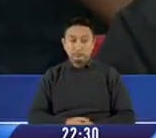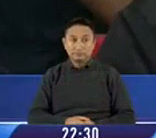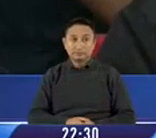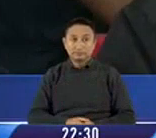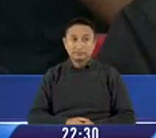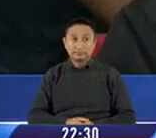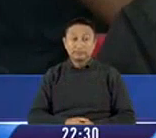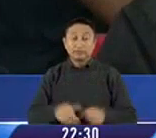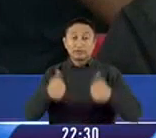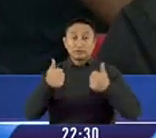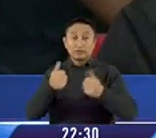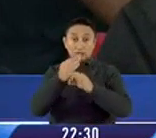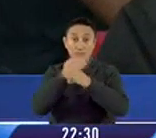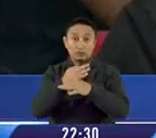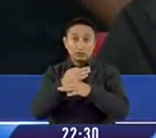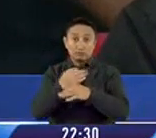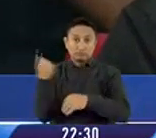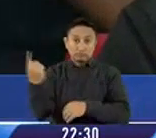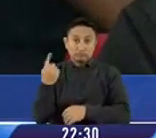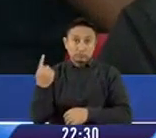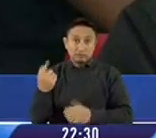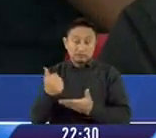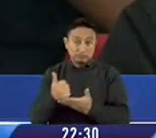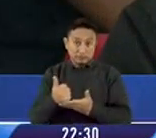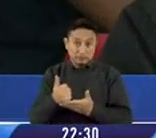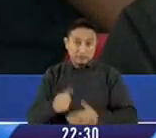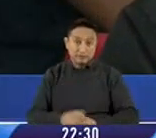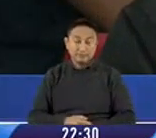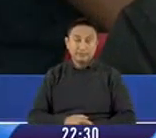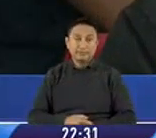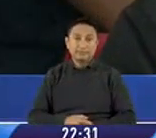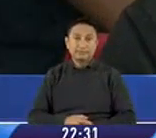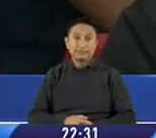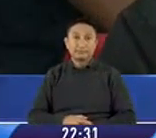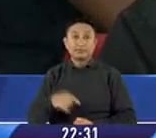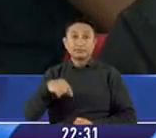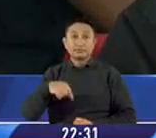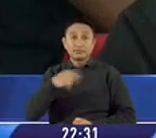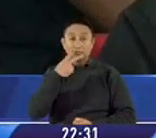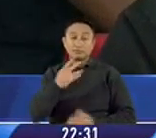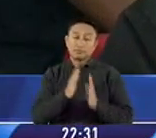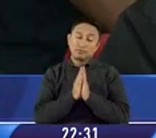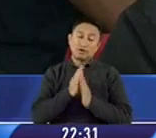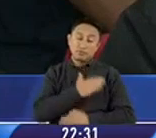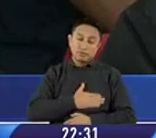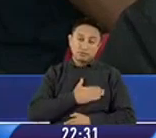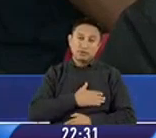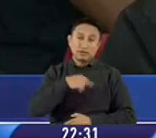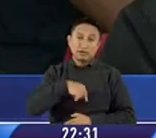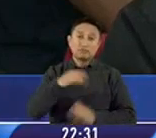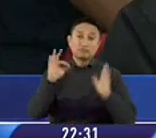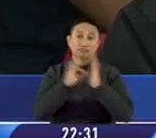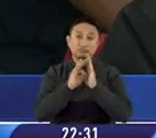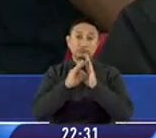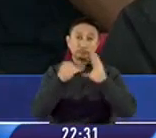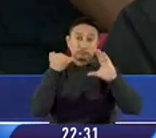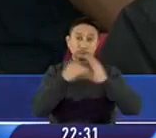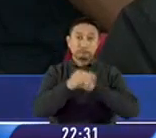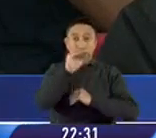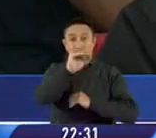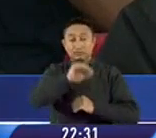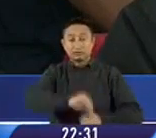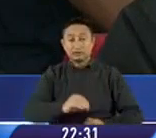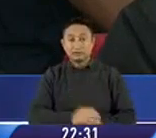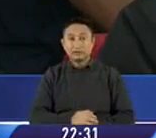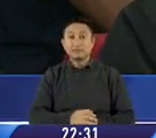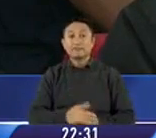que están funcionando solas, ¿no? Nos ayuda bastante las redes sociales, ahí sí les pido su, que nos colaboren. Redes sociales nos